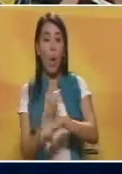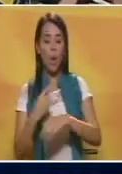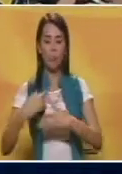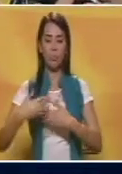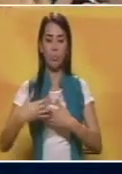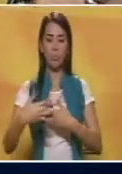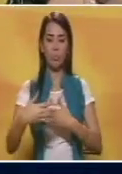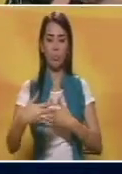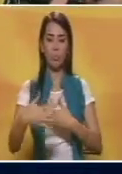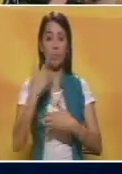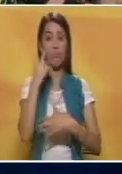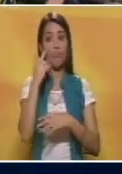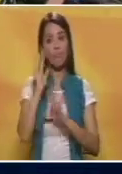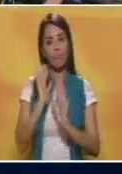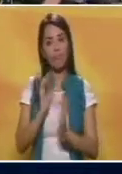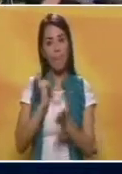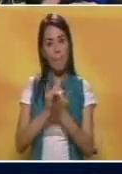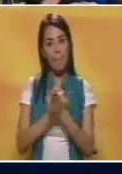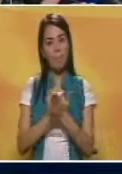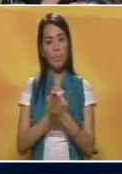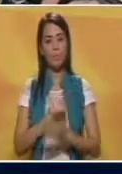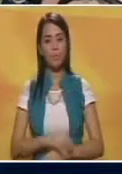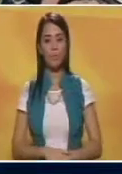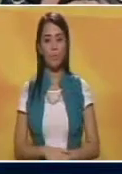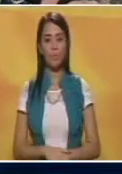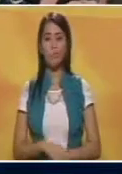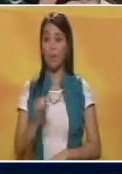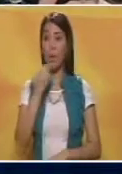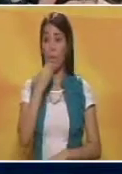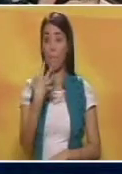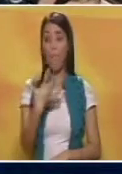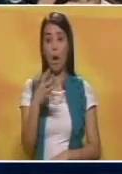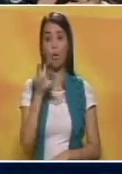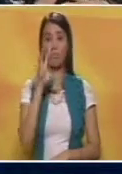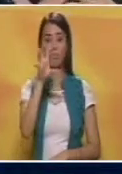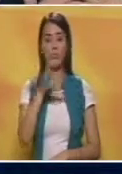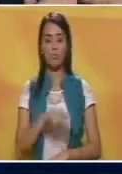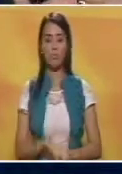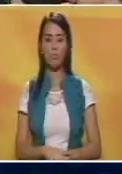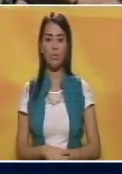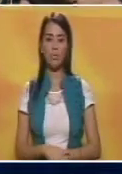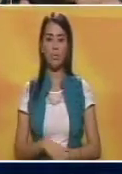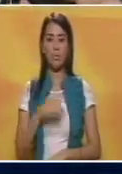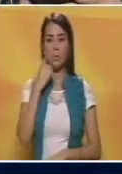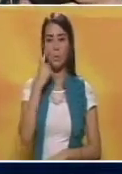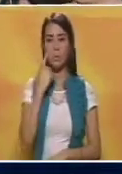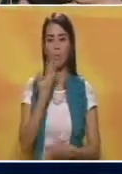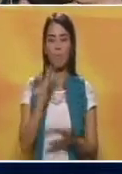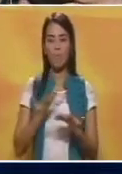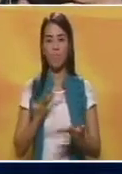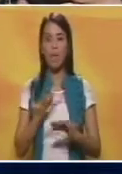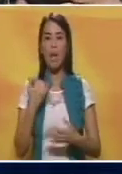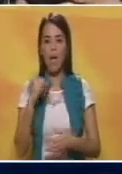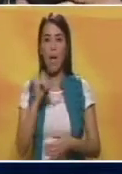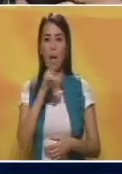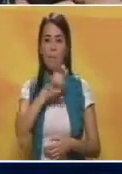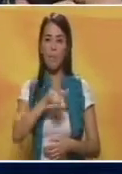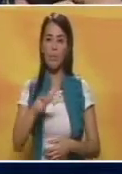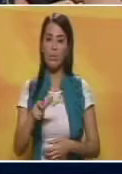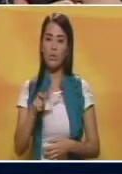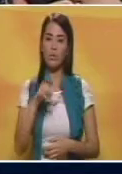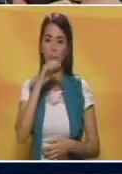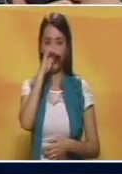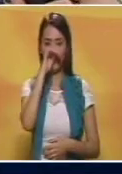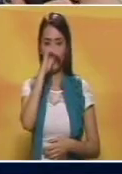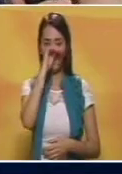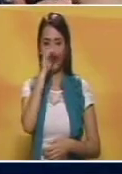eso creemos y eso va a ser bueno para el país queda todavía gente que no debe estar ni siquiera